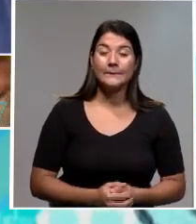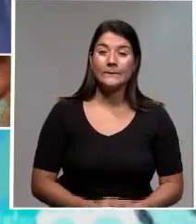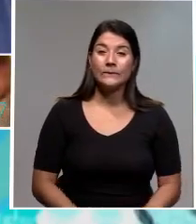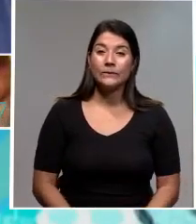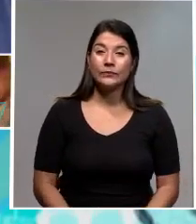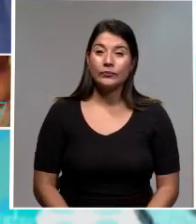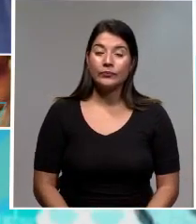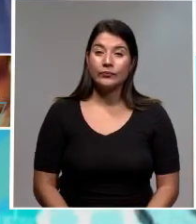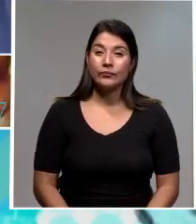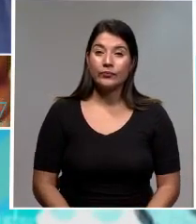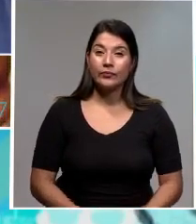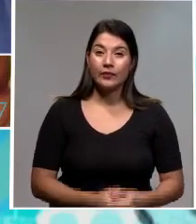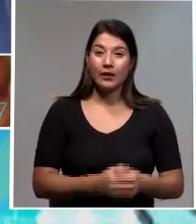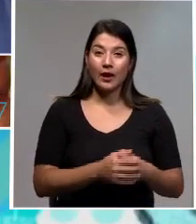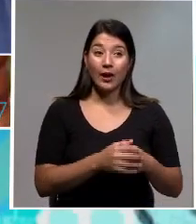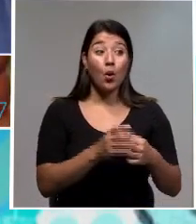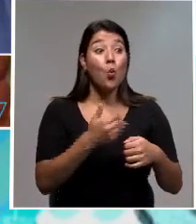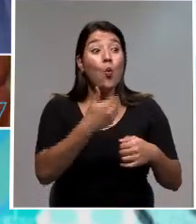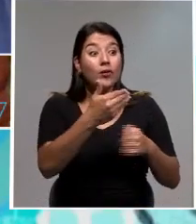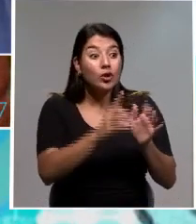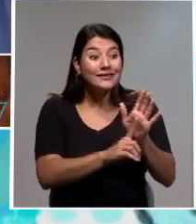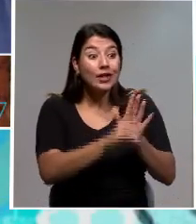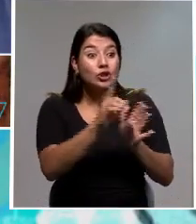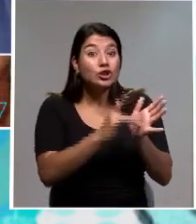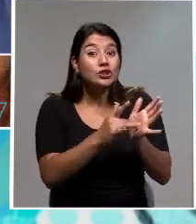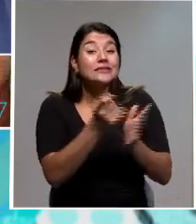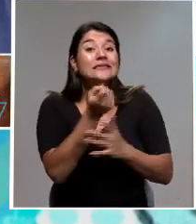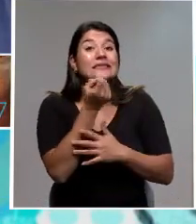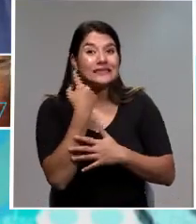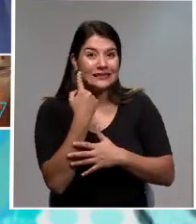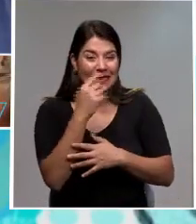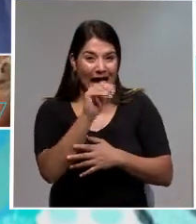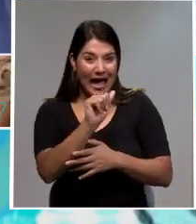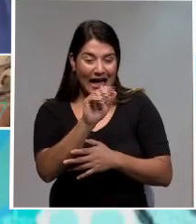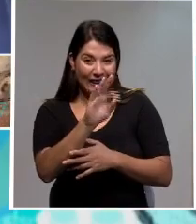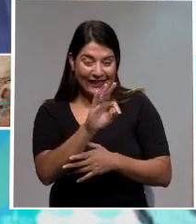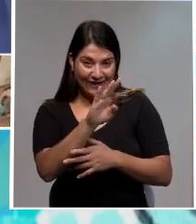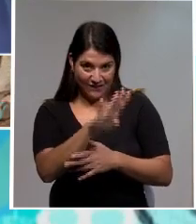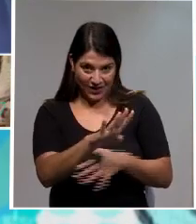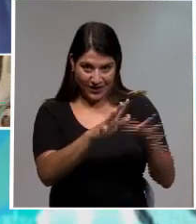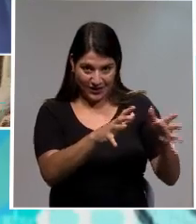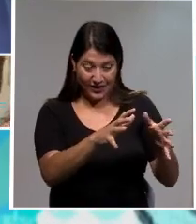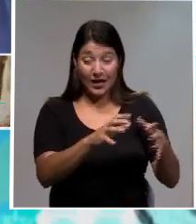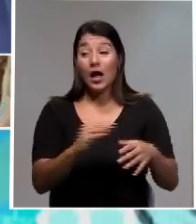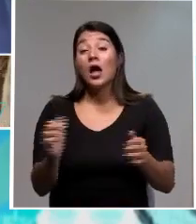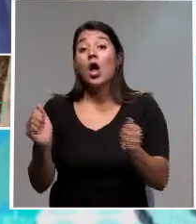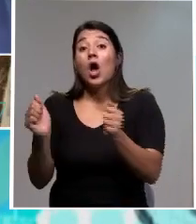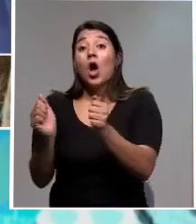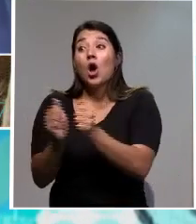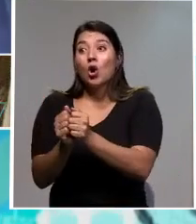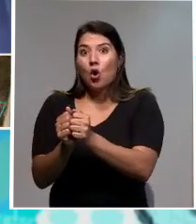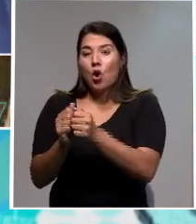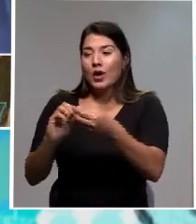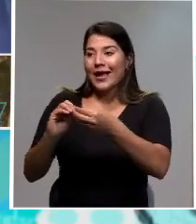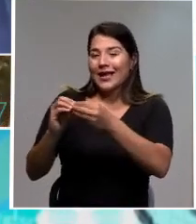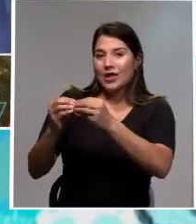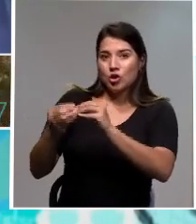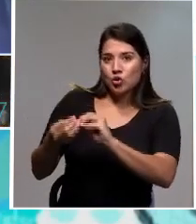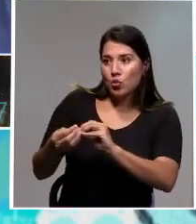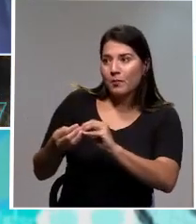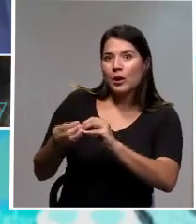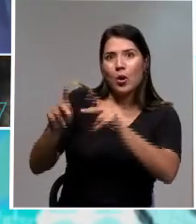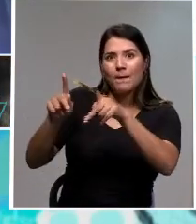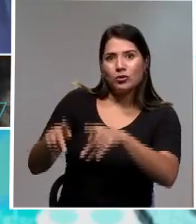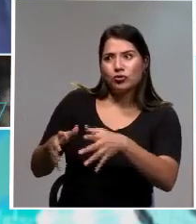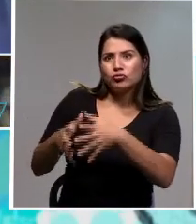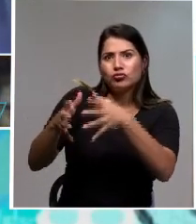de los antibióticos, y un despegue vertiginoso en la cantidad de gente